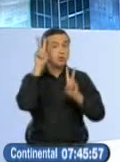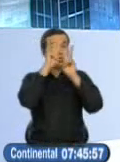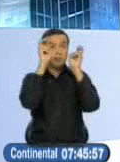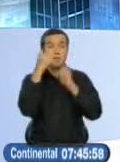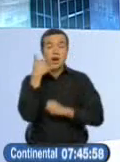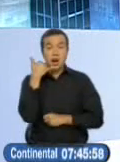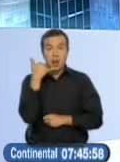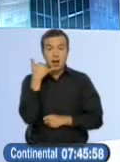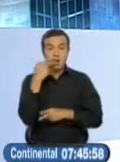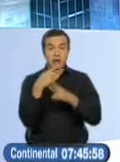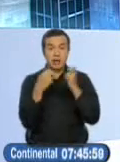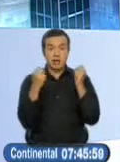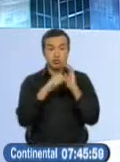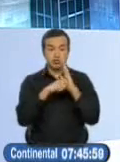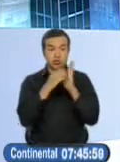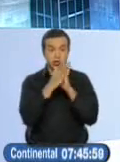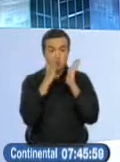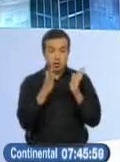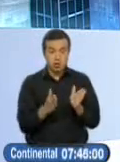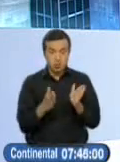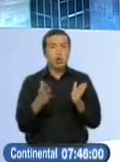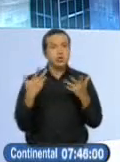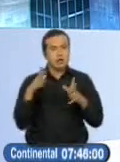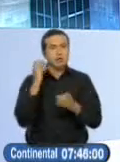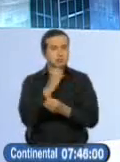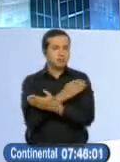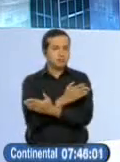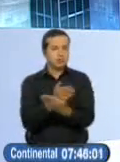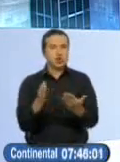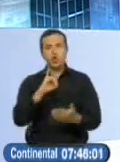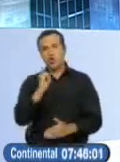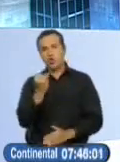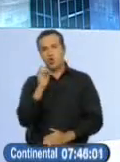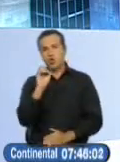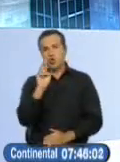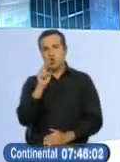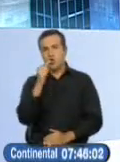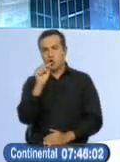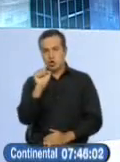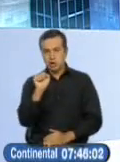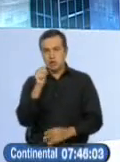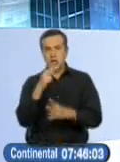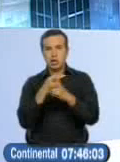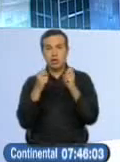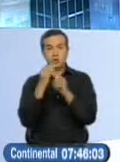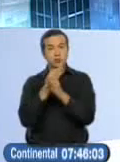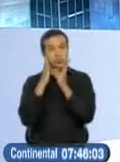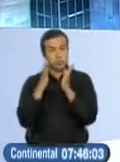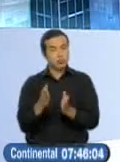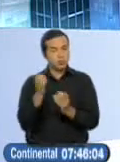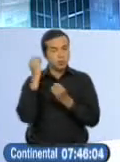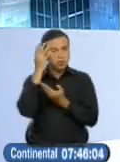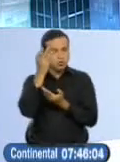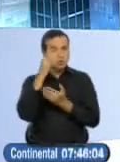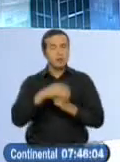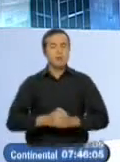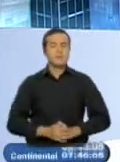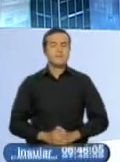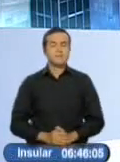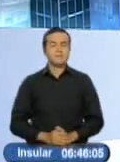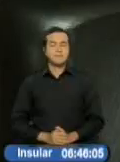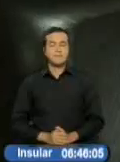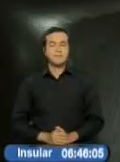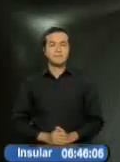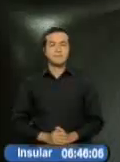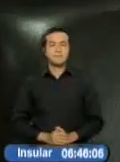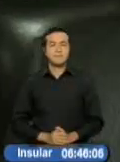que involucraría al excontralor Carlos Polit no se hicieron esperar. Jorge Acosta, abogado particular del exfuncionario, se pronunció al respecto. Es